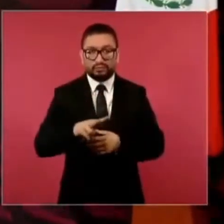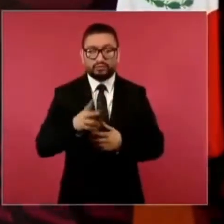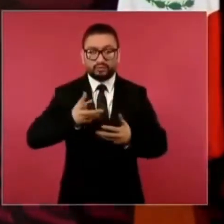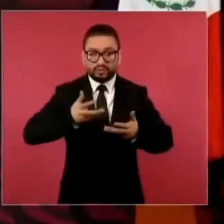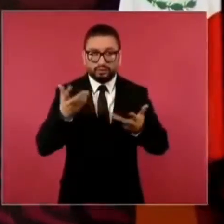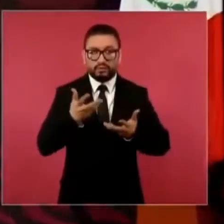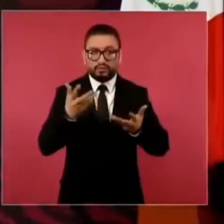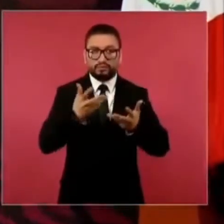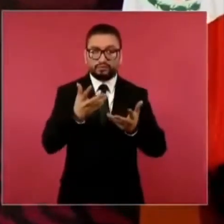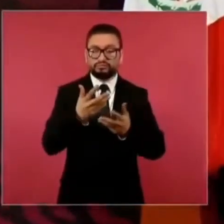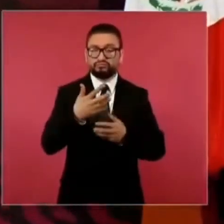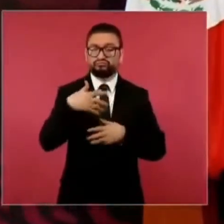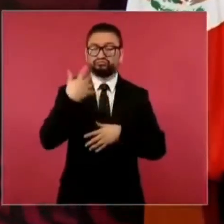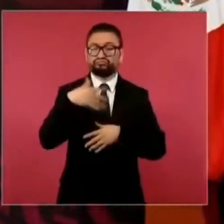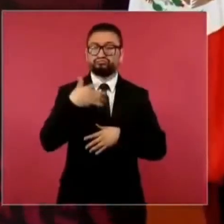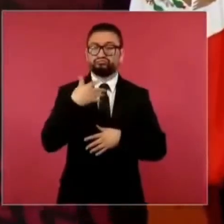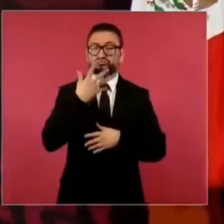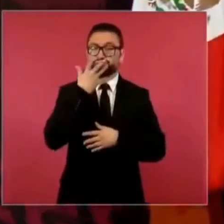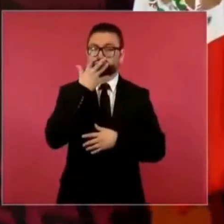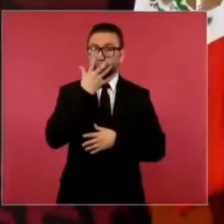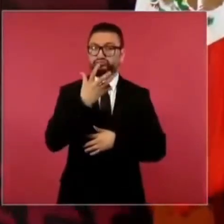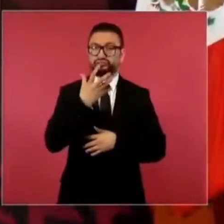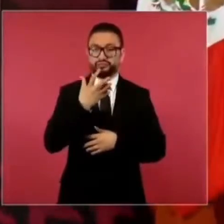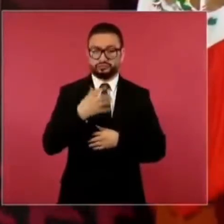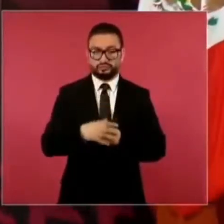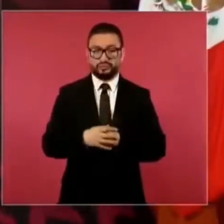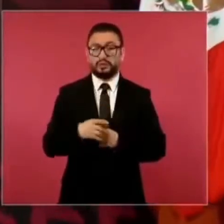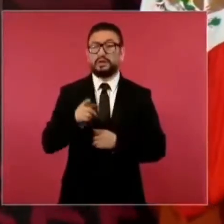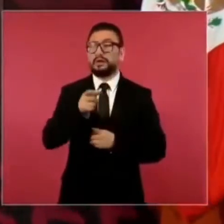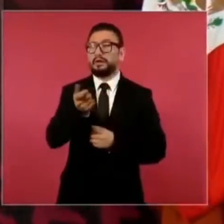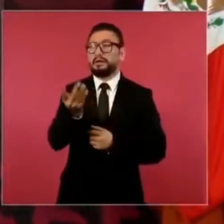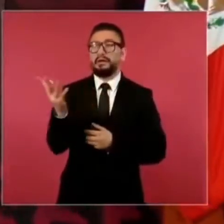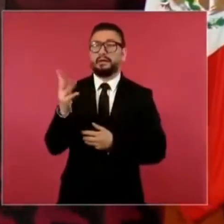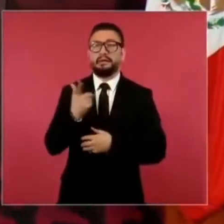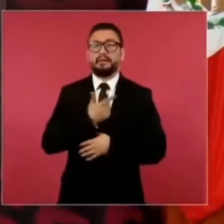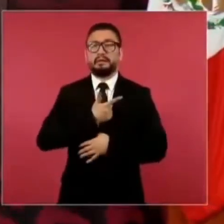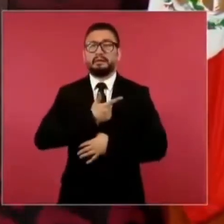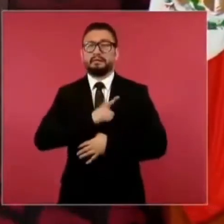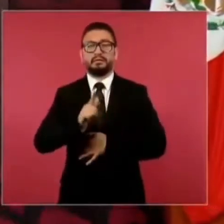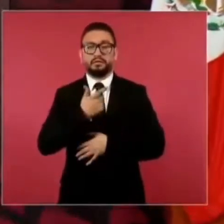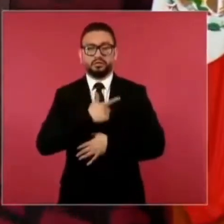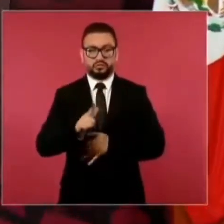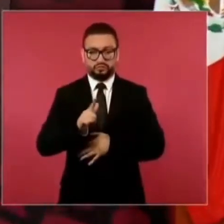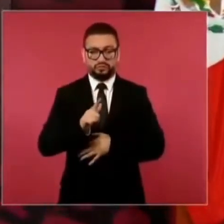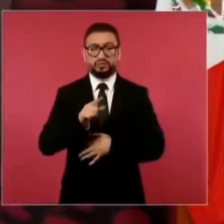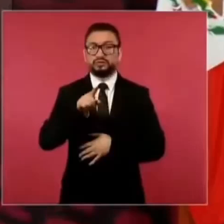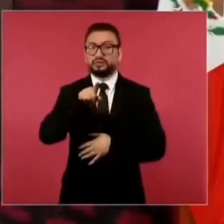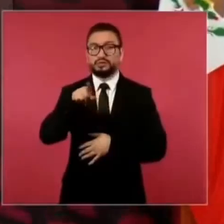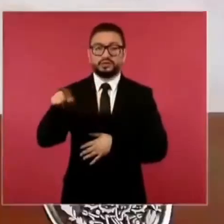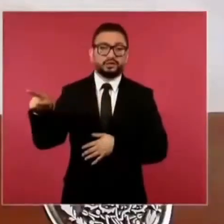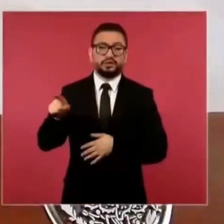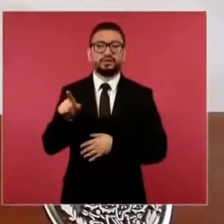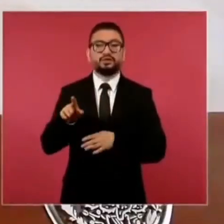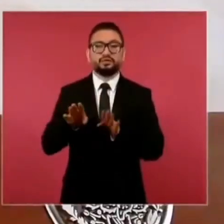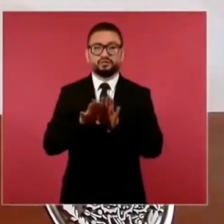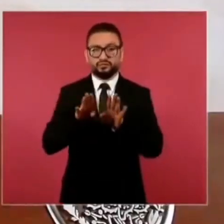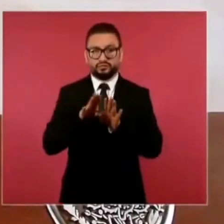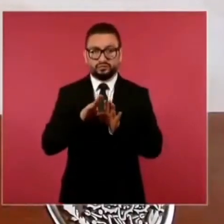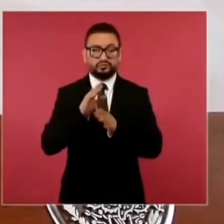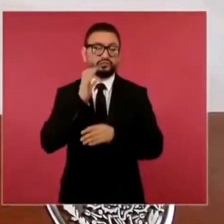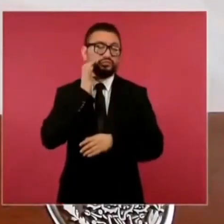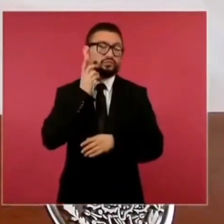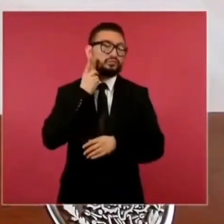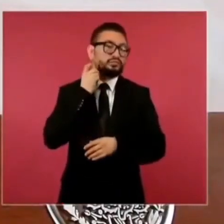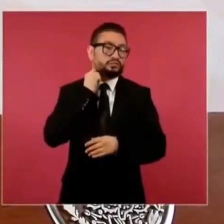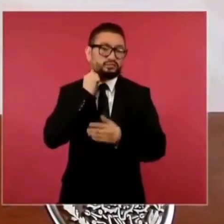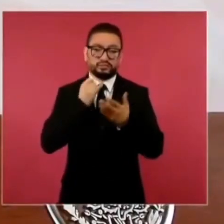es en serio, pues ya no les gustó. Ya tomaron la decisión en el Congreso de